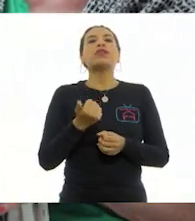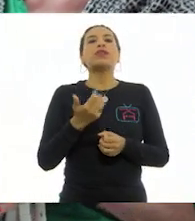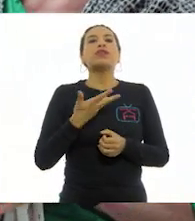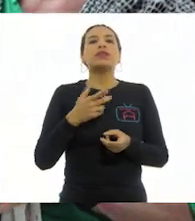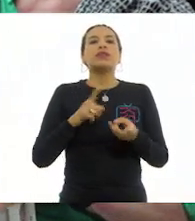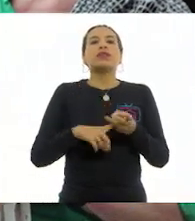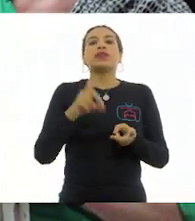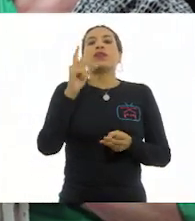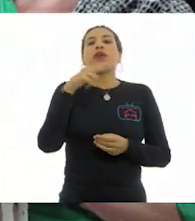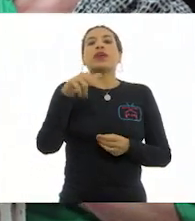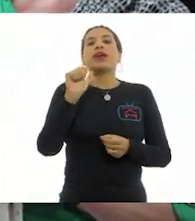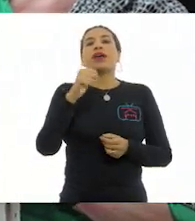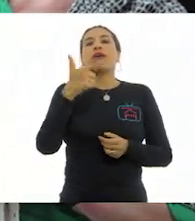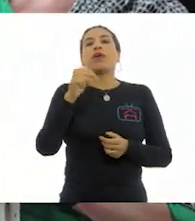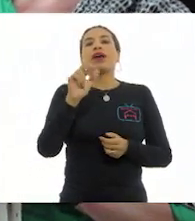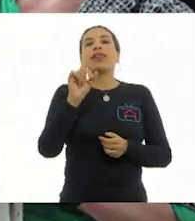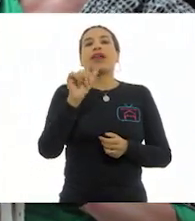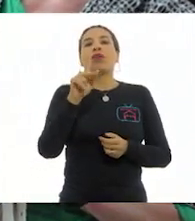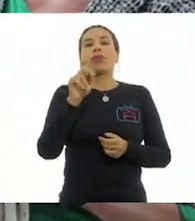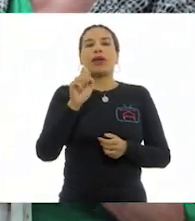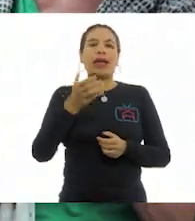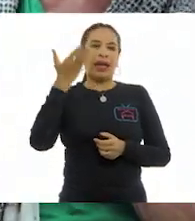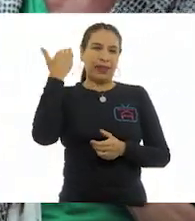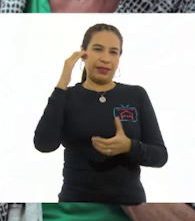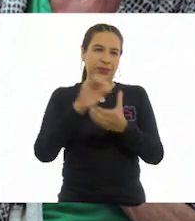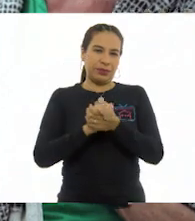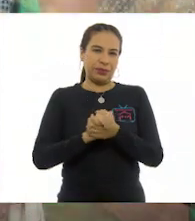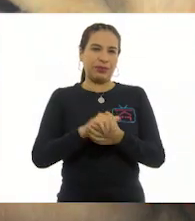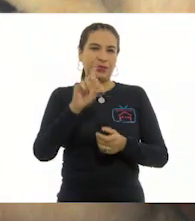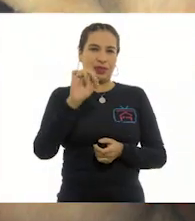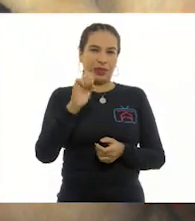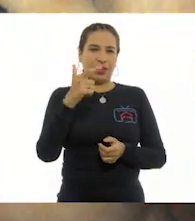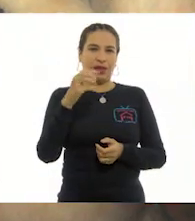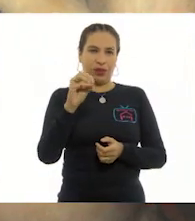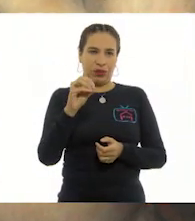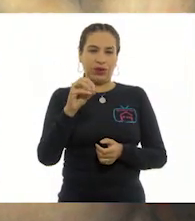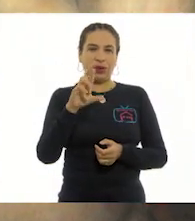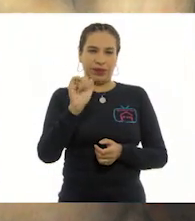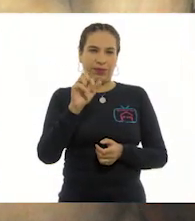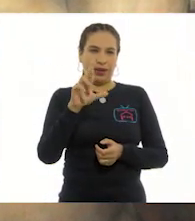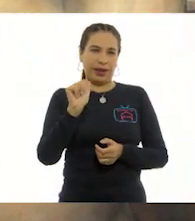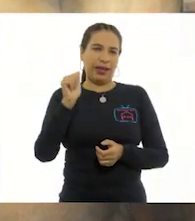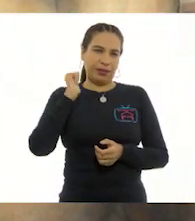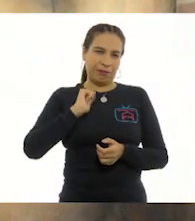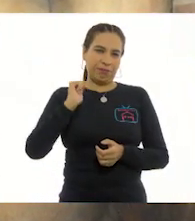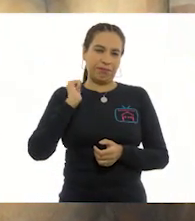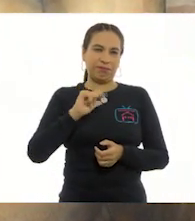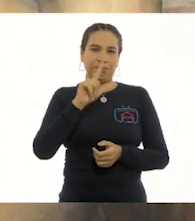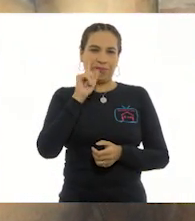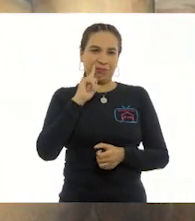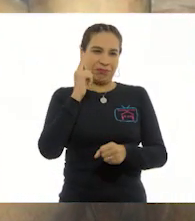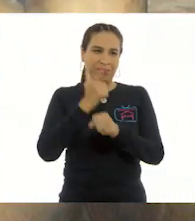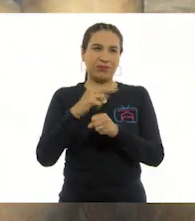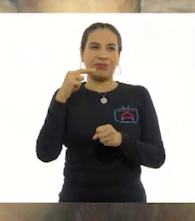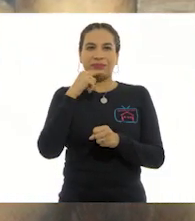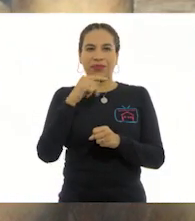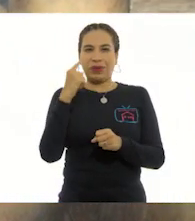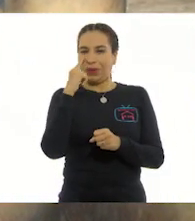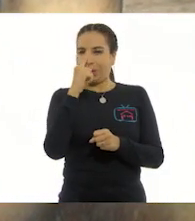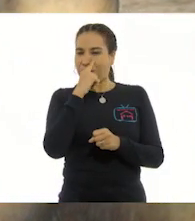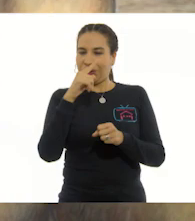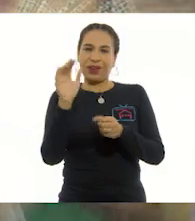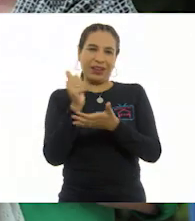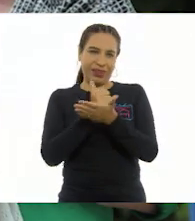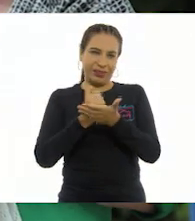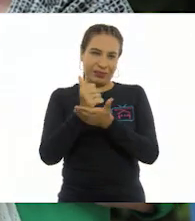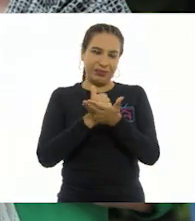doña Guadalupe, la esposa de Diego en ese momento. Guadalupe Marín. Guadalupe Marín, ajá, que luego le identifican con los ojos claros.